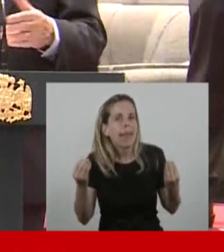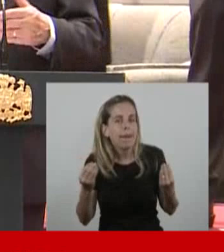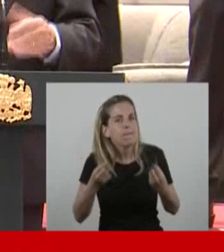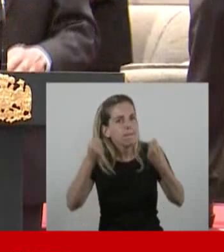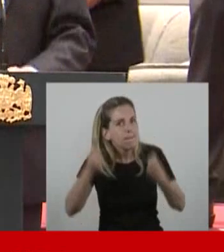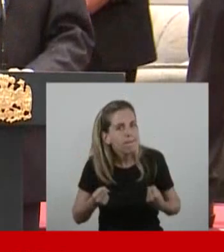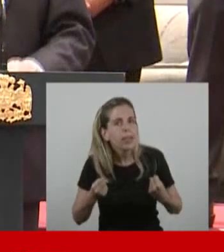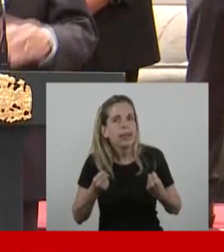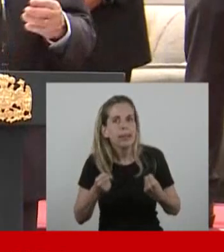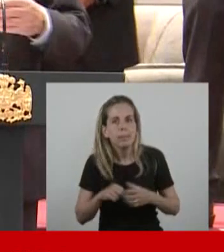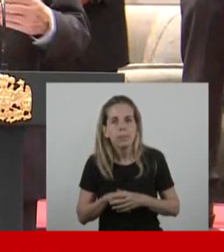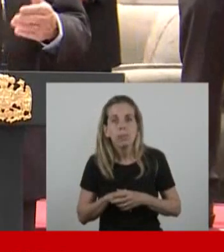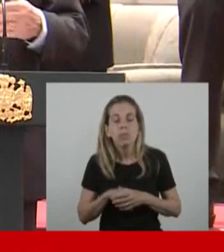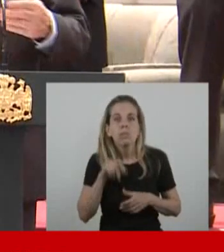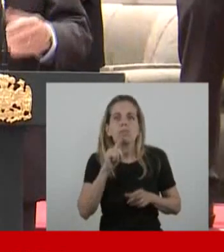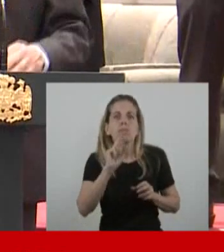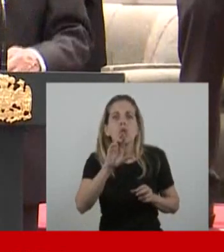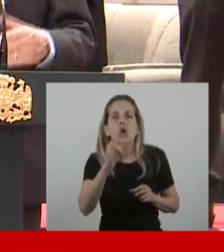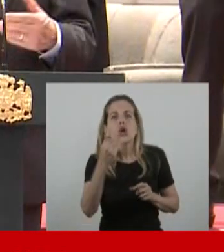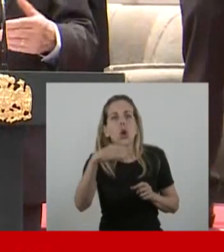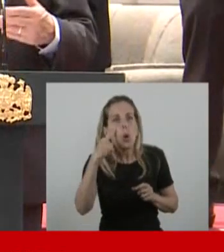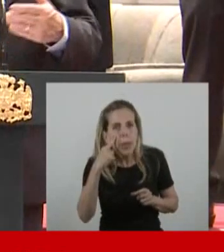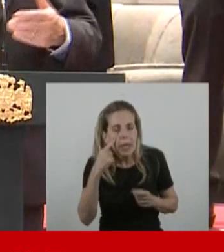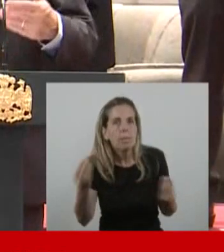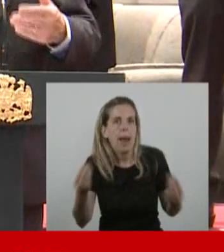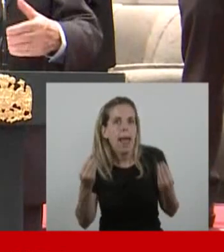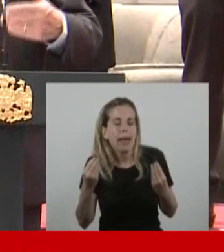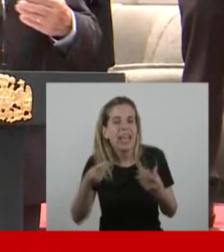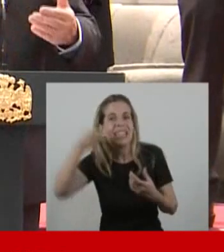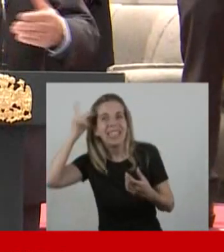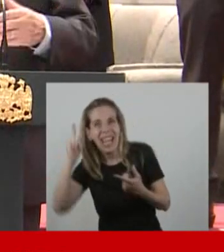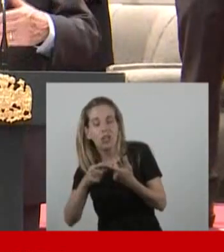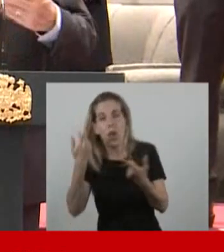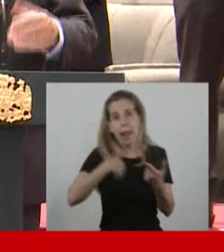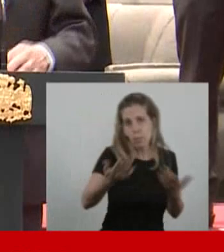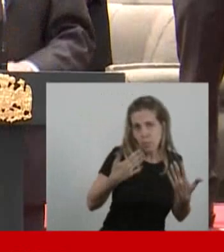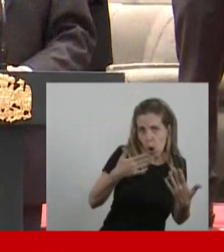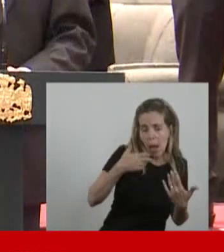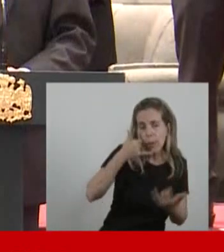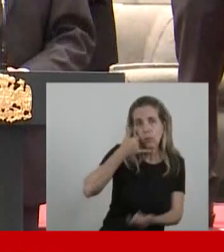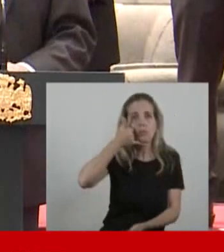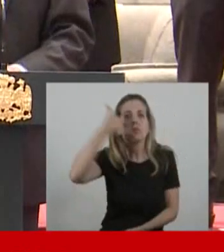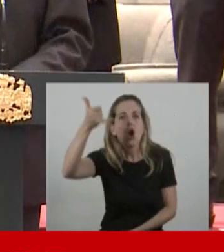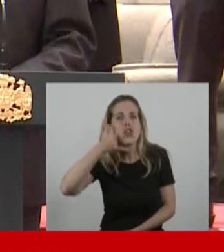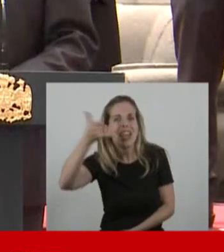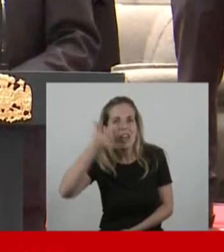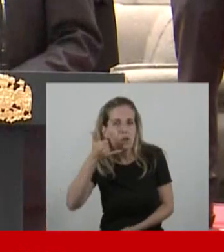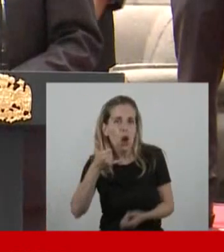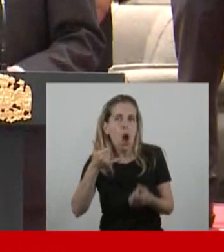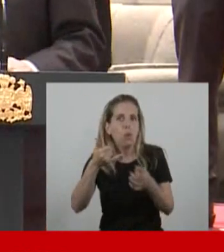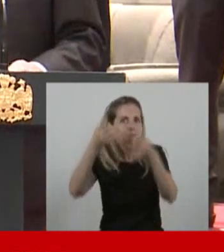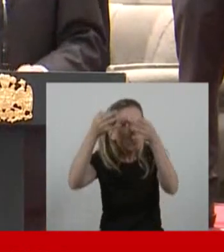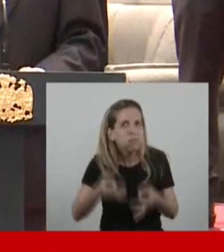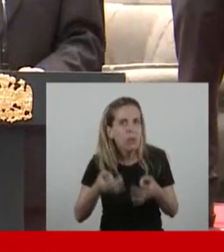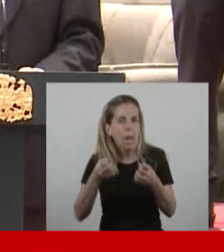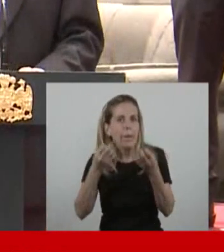del roaming que permite que chilenos y argentinos podamos hablar por teléfono en Argentina o en Chile como si estuviéramos en nuestros propios países, como lo hizo hoy